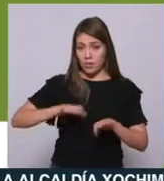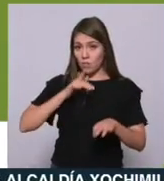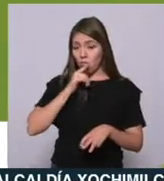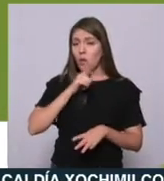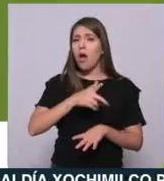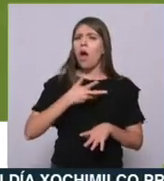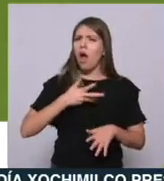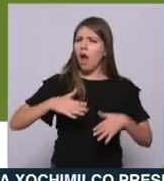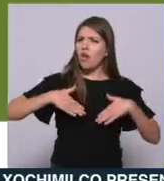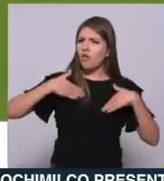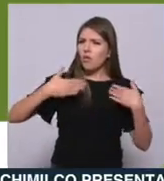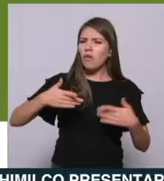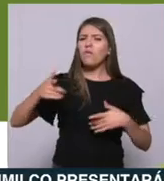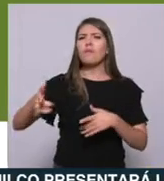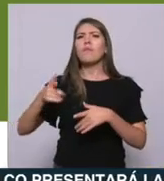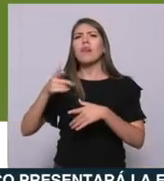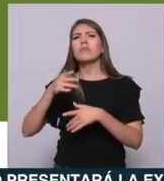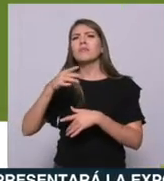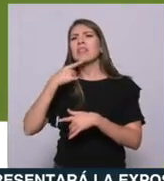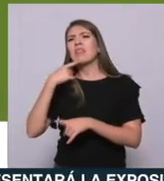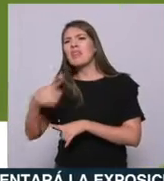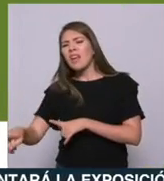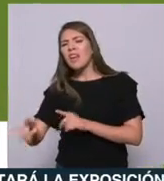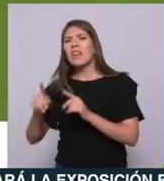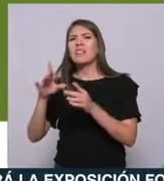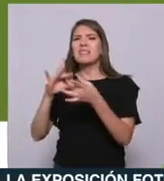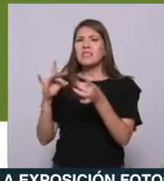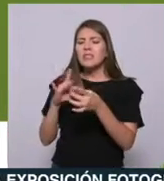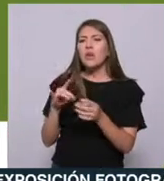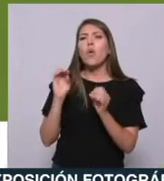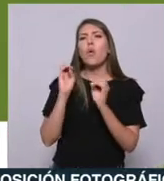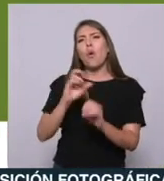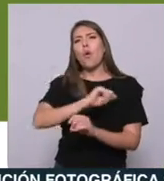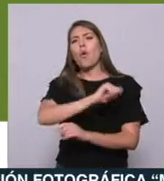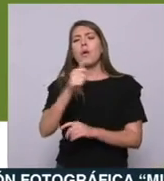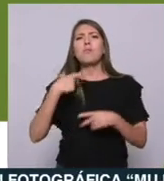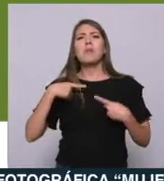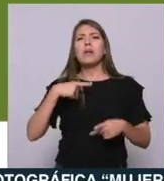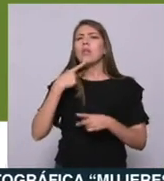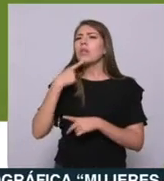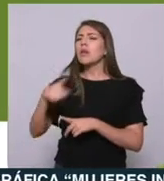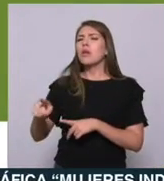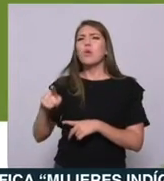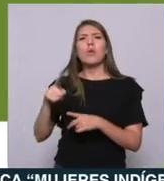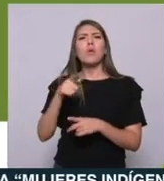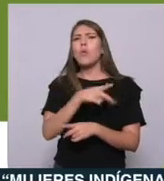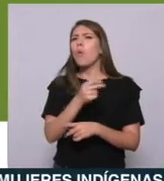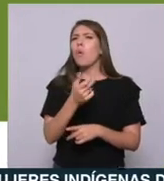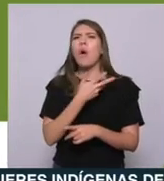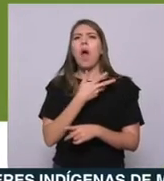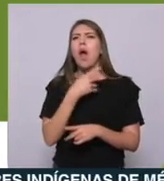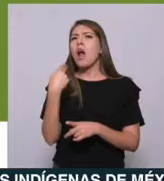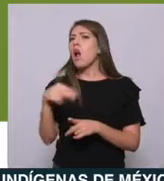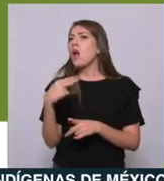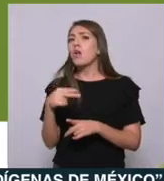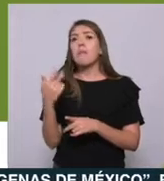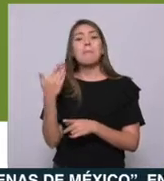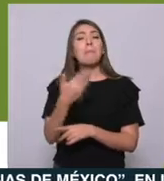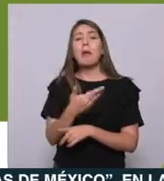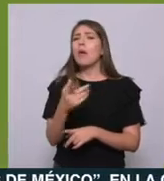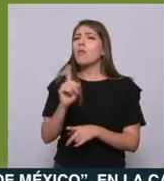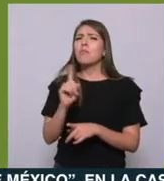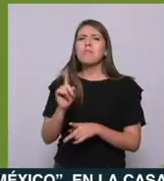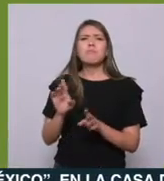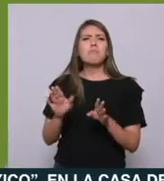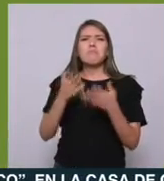policía, para que fuera de ese ambiente, de ese ámbito, puedan denunciarlo y sientan que van a tener todo el apoyo